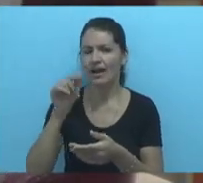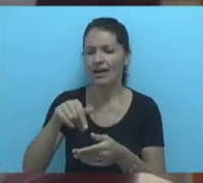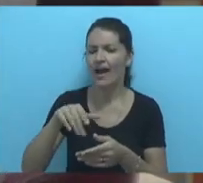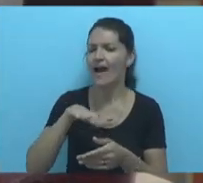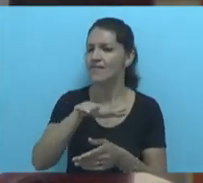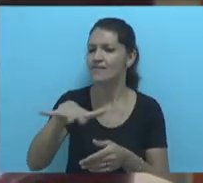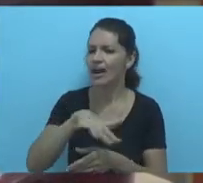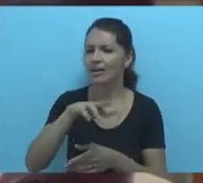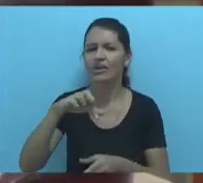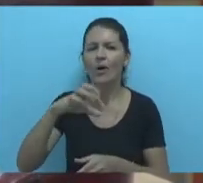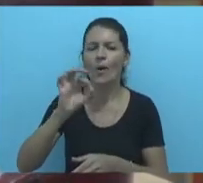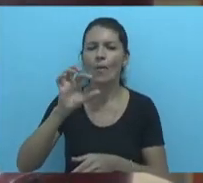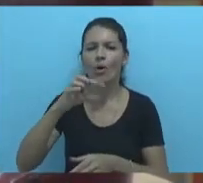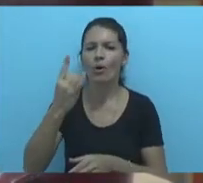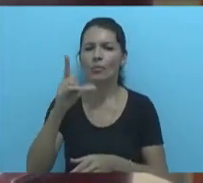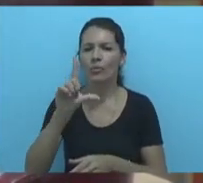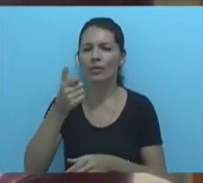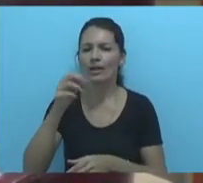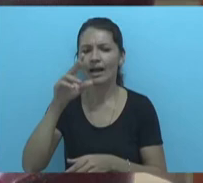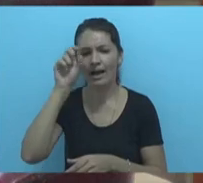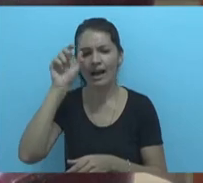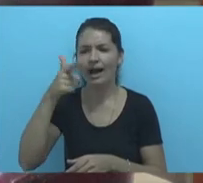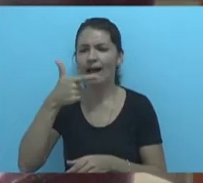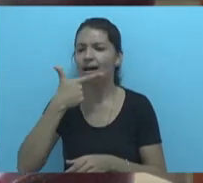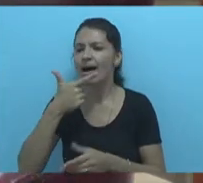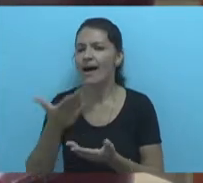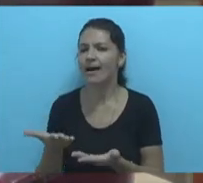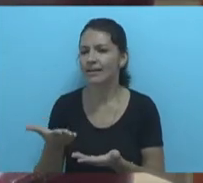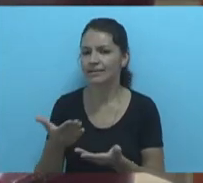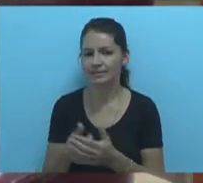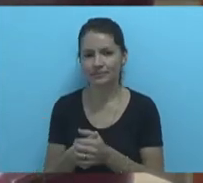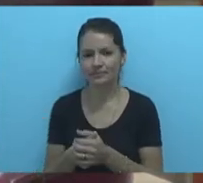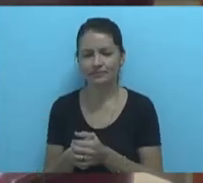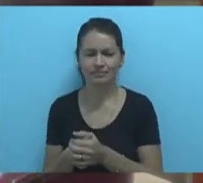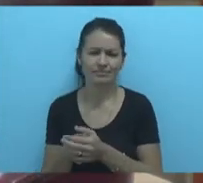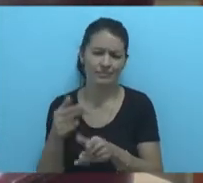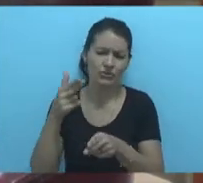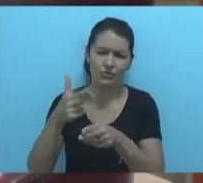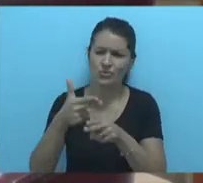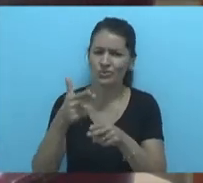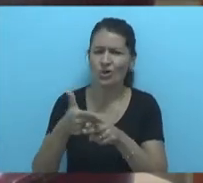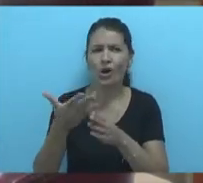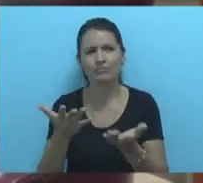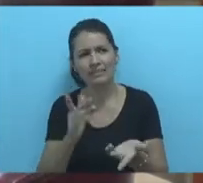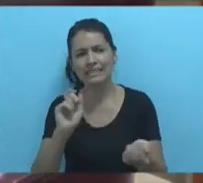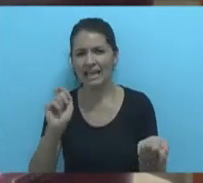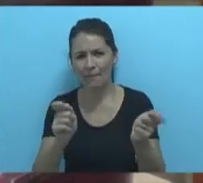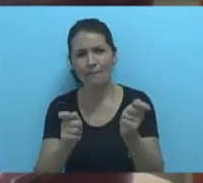sociología, porque díganme en todo caso cuáles son los impopulares. Pero está bien, reconozco que hay un proceso, hay